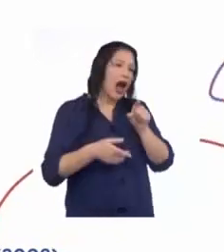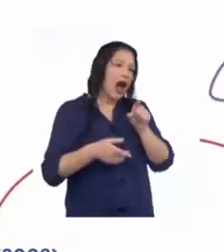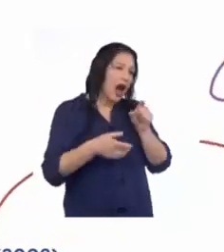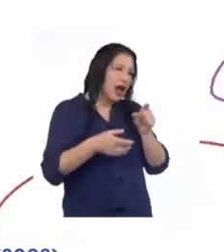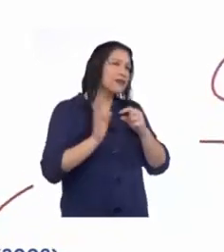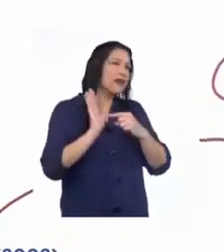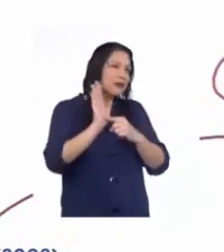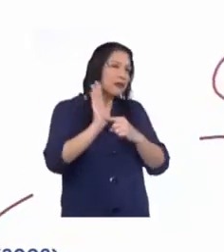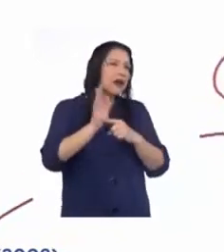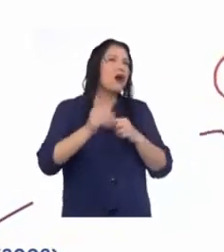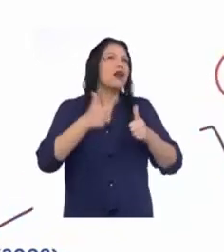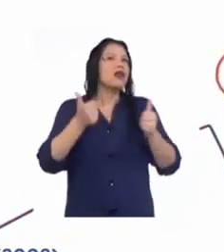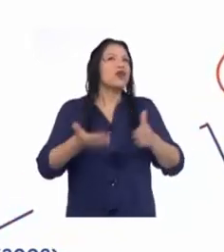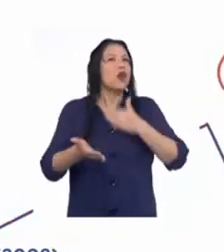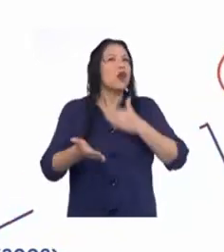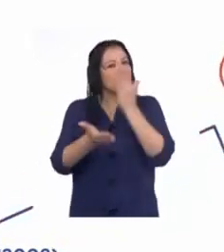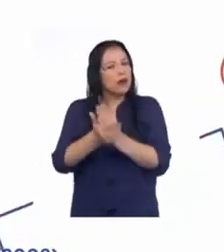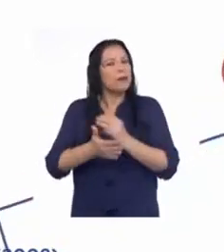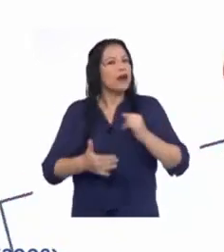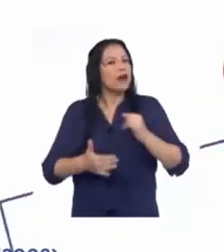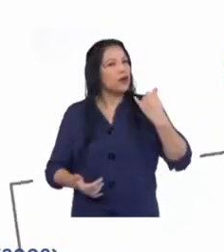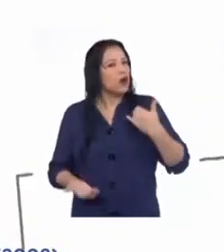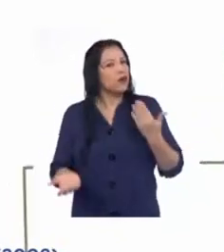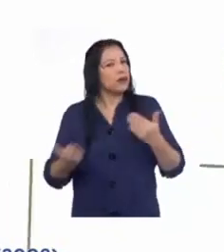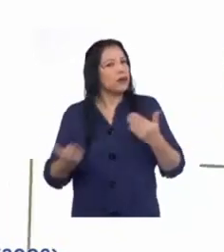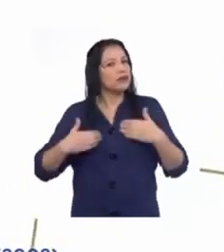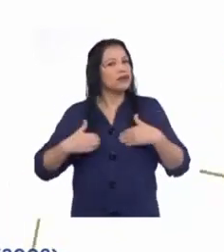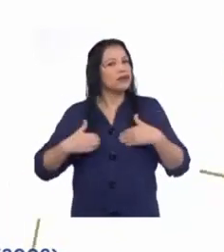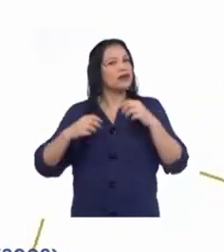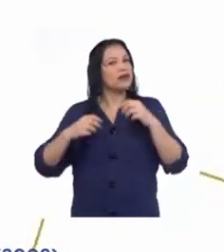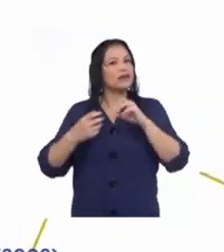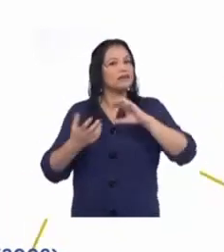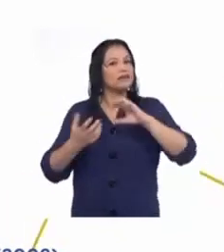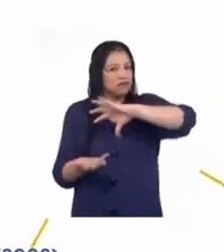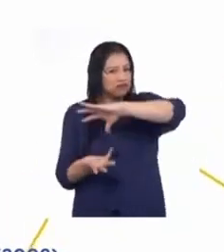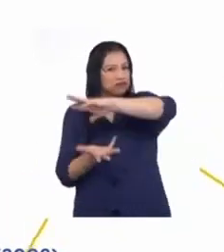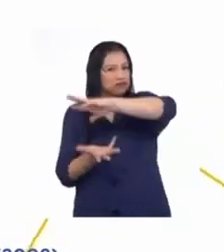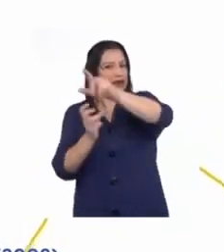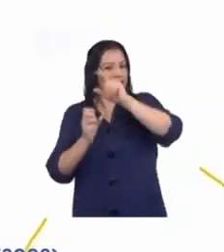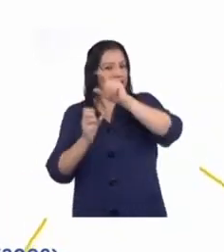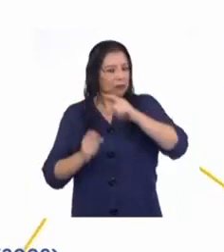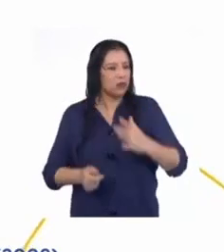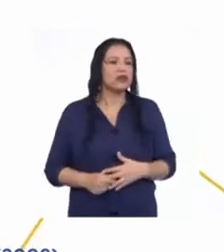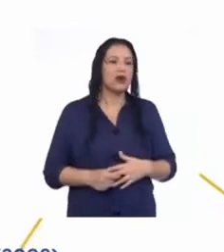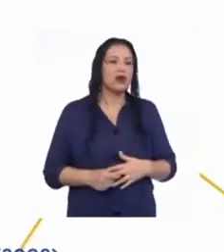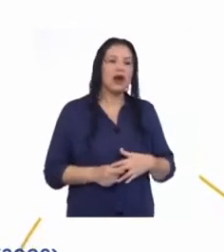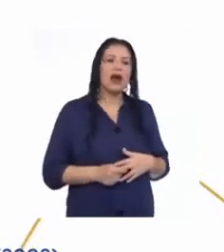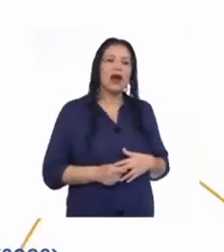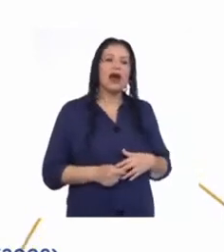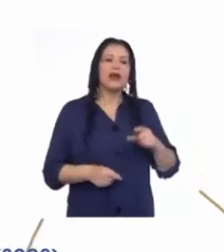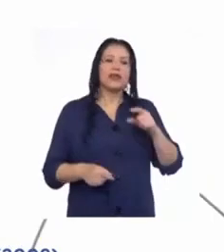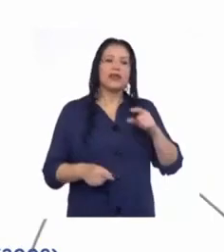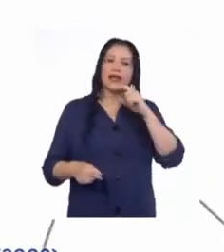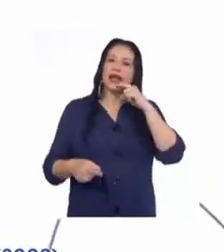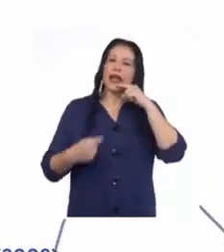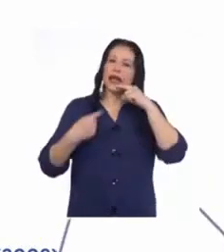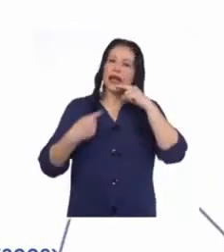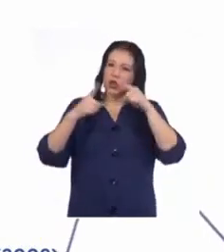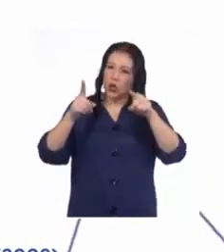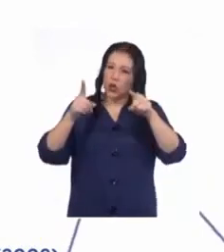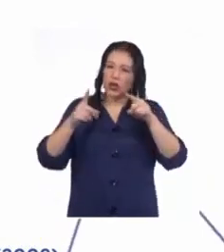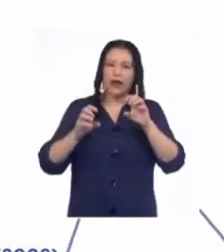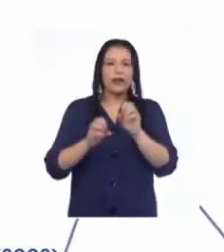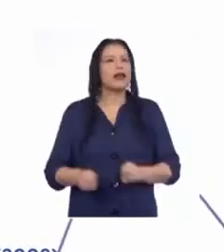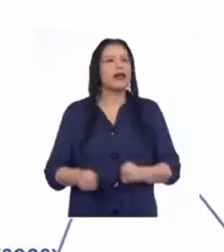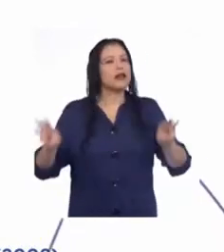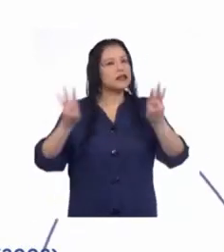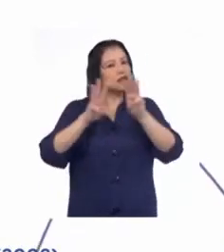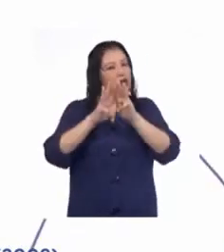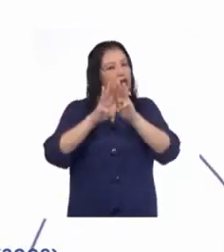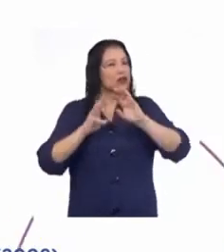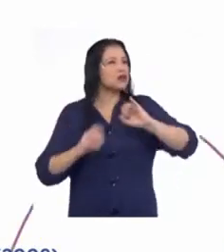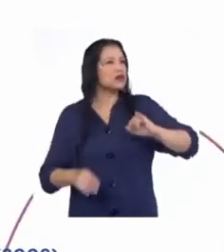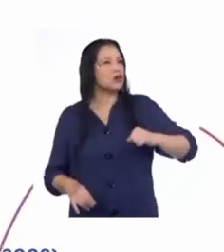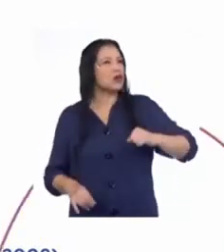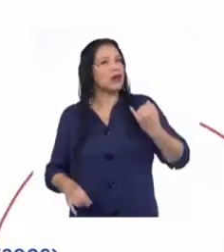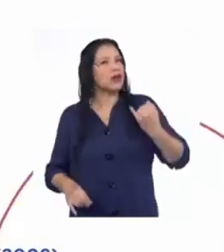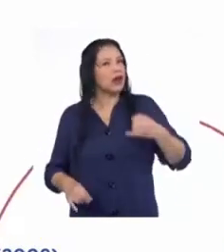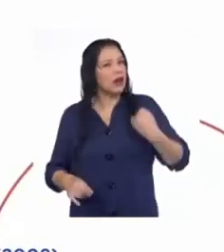que atraviesan los jóvenes a nivel mundial. Declaratoria de Intención de las Naciones Unidas sobre